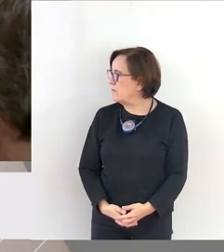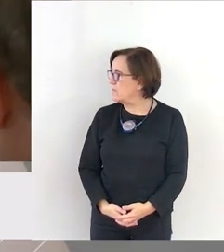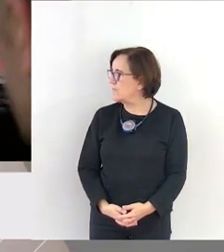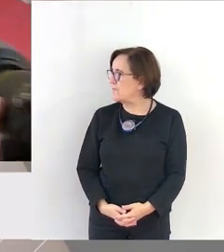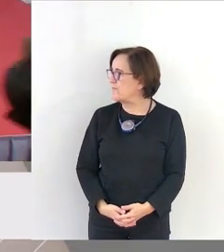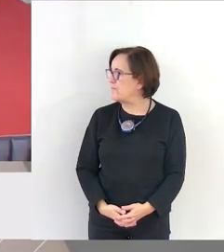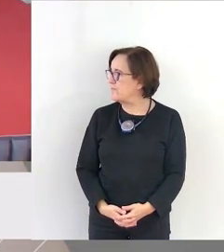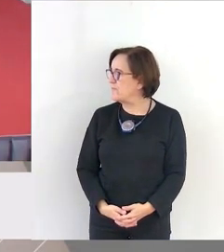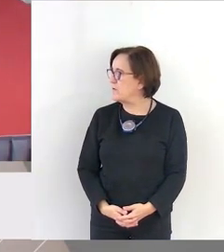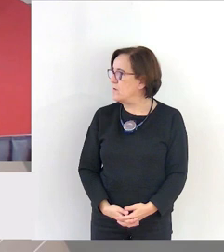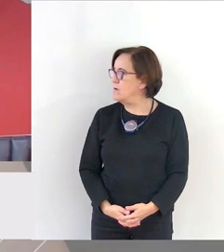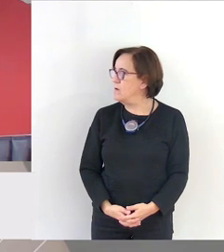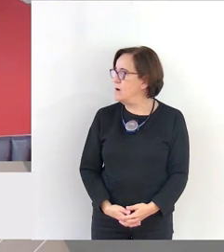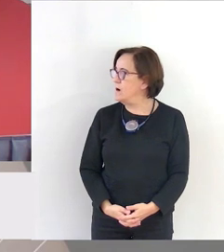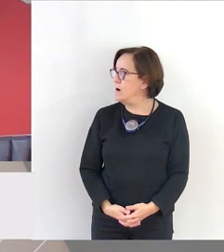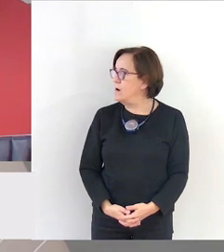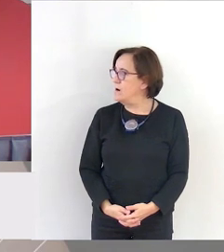podéis la